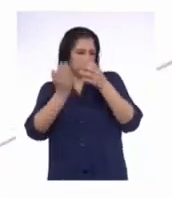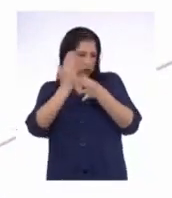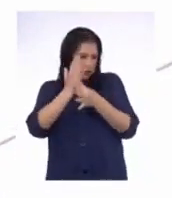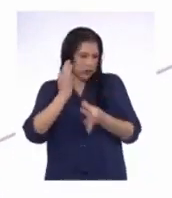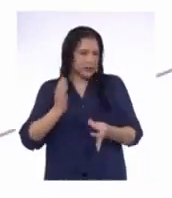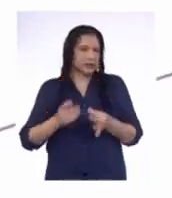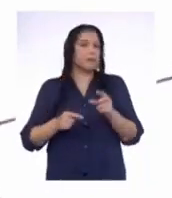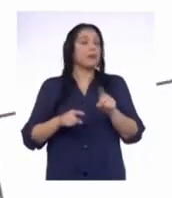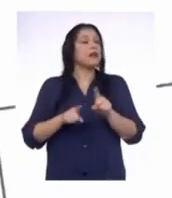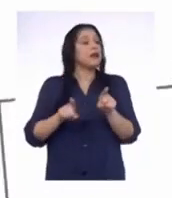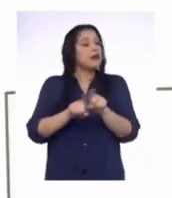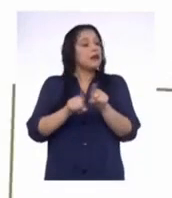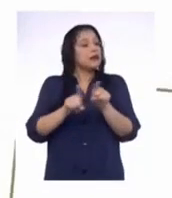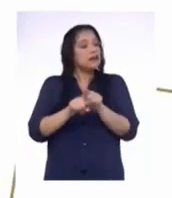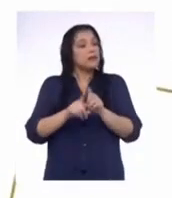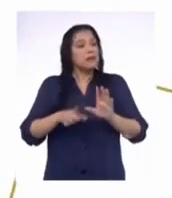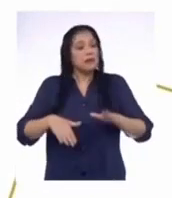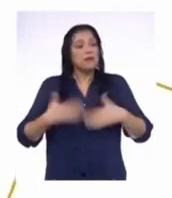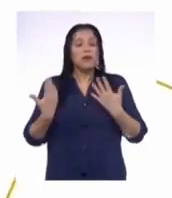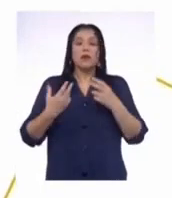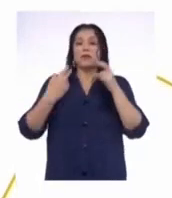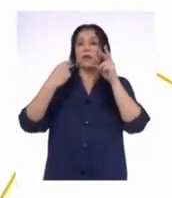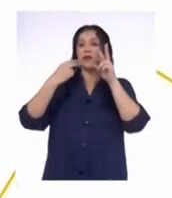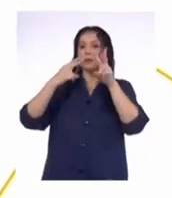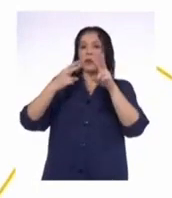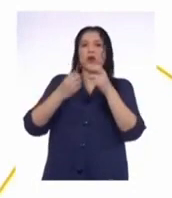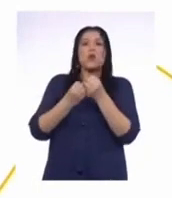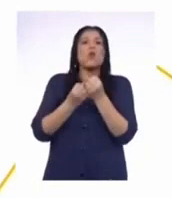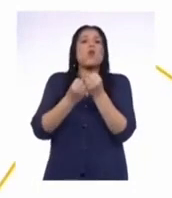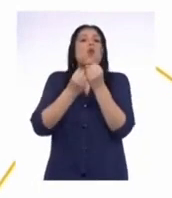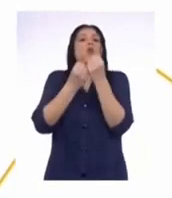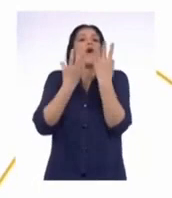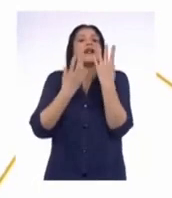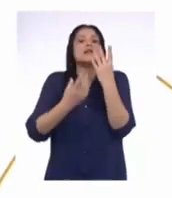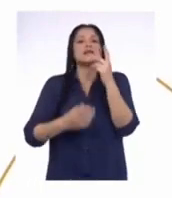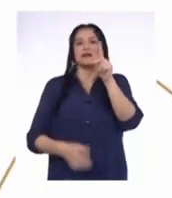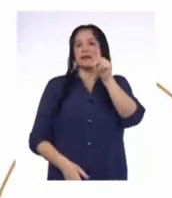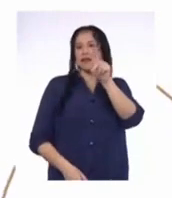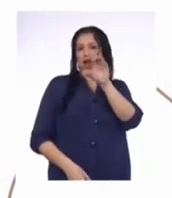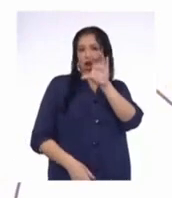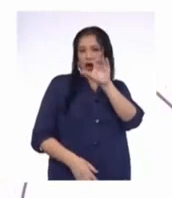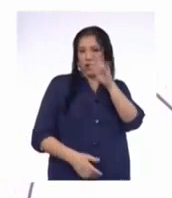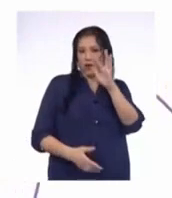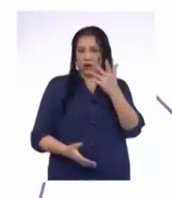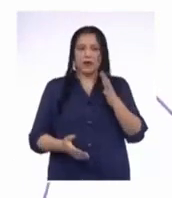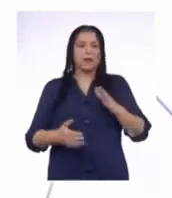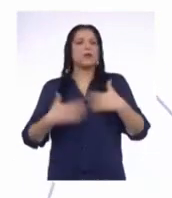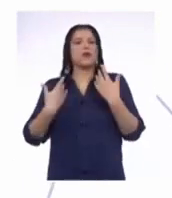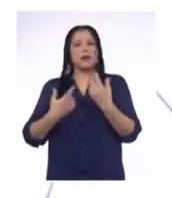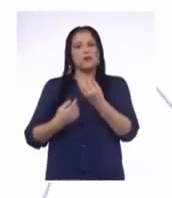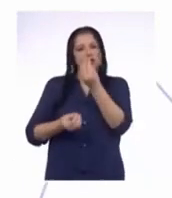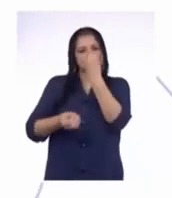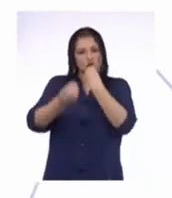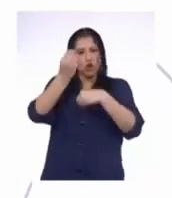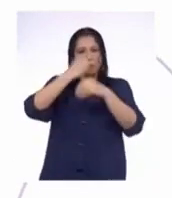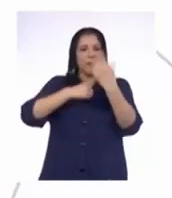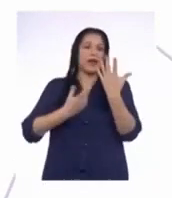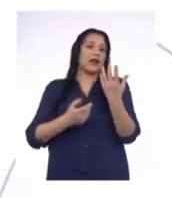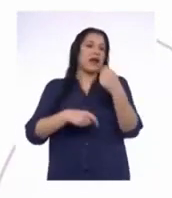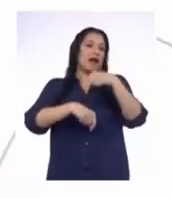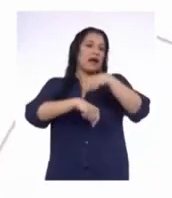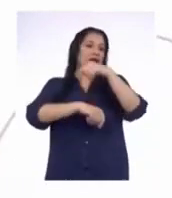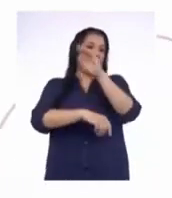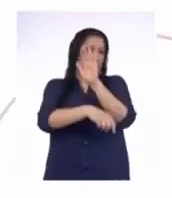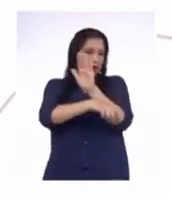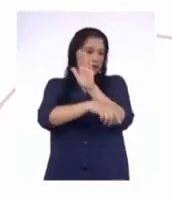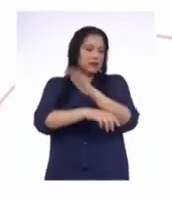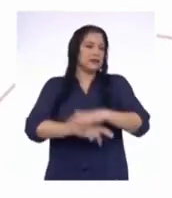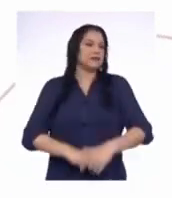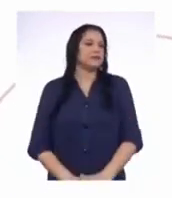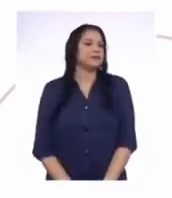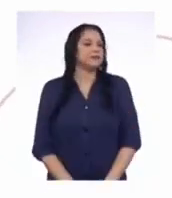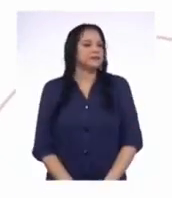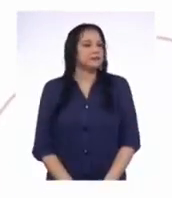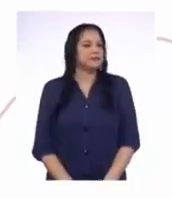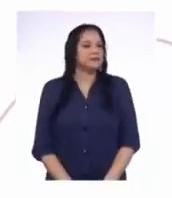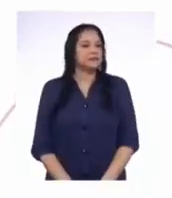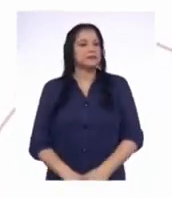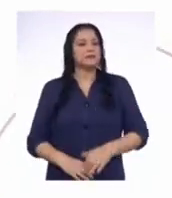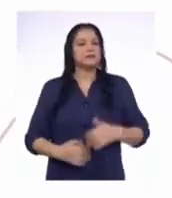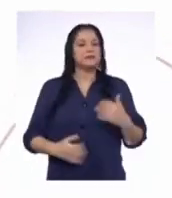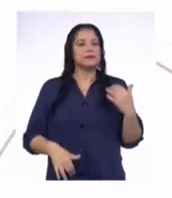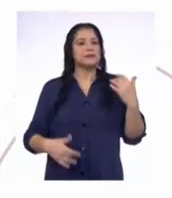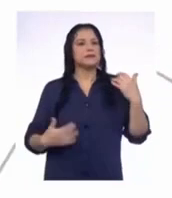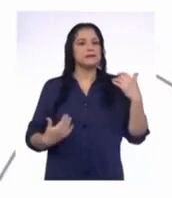Y así podemos observar la cantidad de kilocalorías que se deben consumir en el almuerzo.